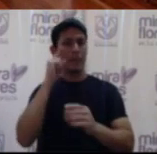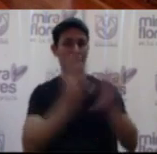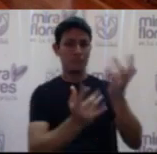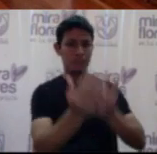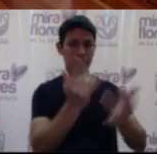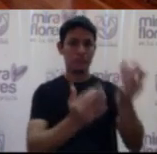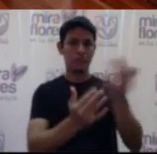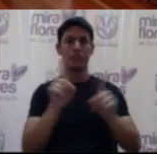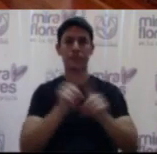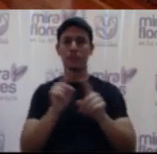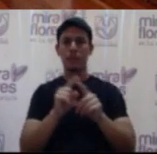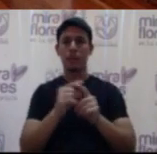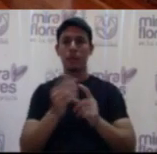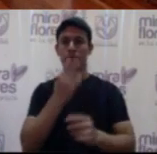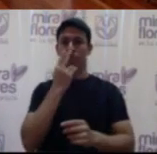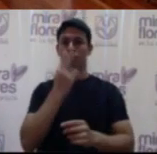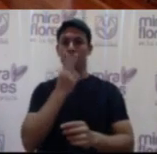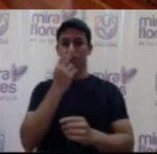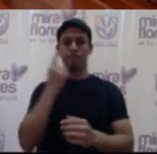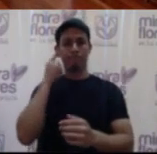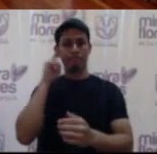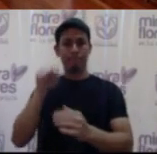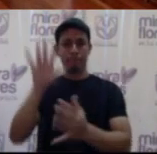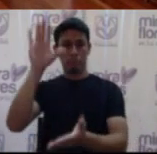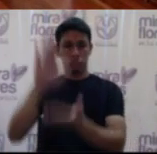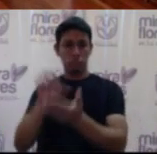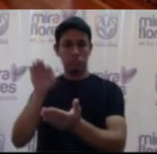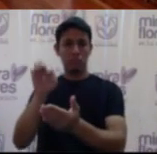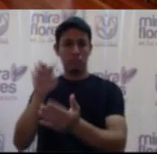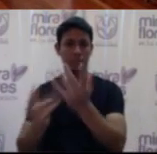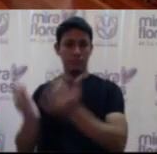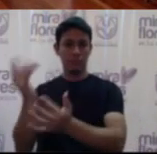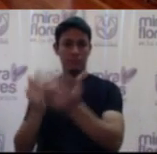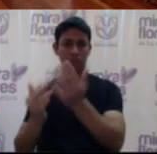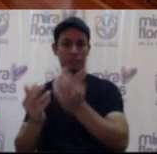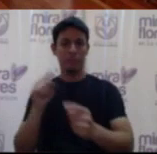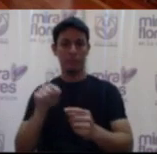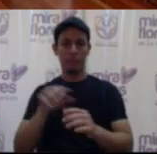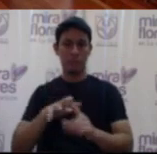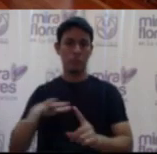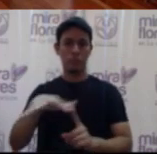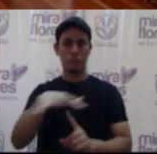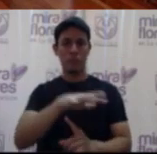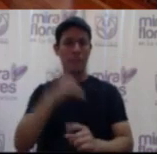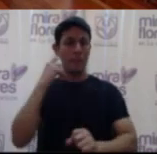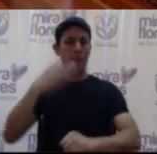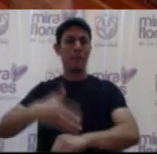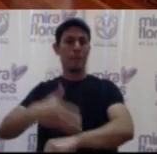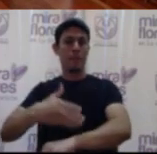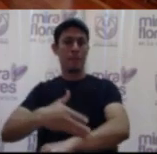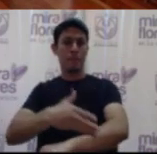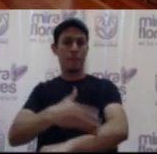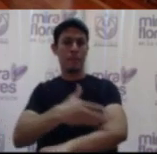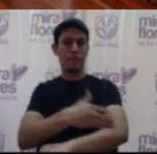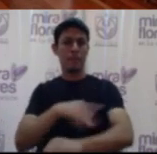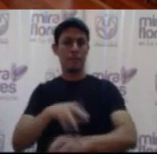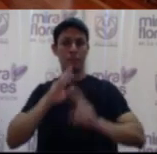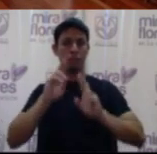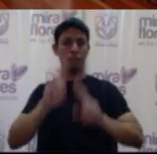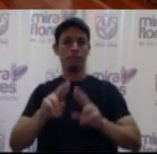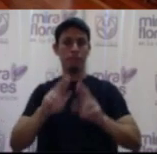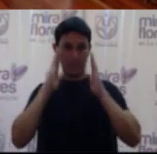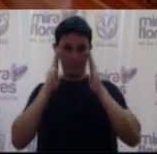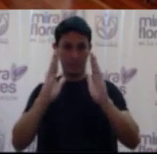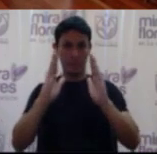de respiración para rescate contra incendios, que fuera previsto en el proyecto de inversión pública Mejoramiento de la Respuesta en Atención